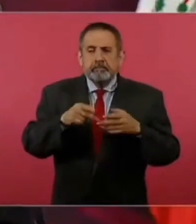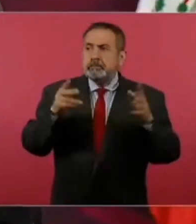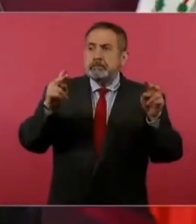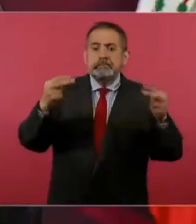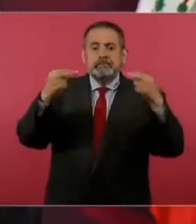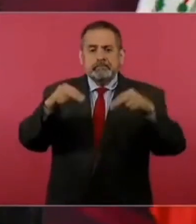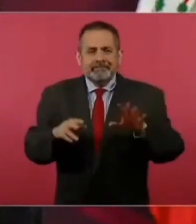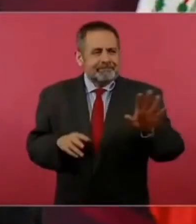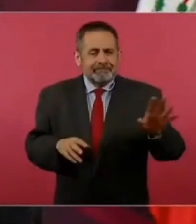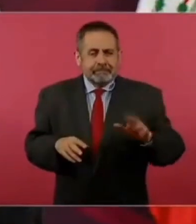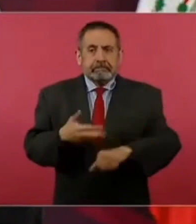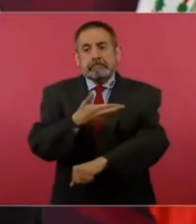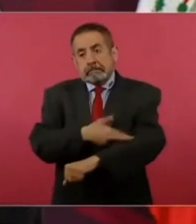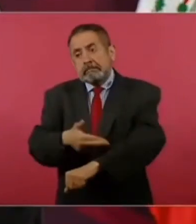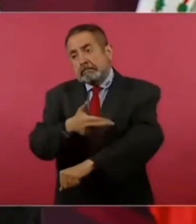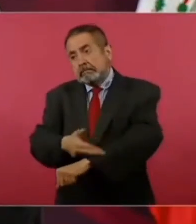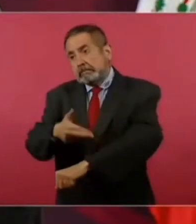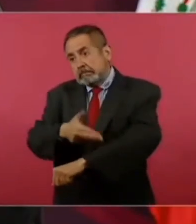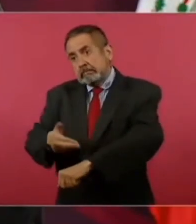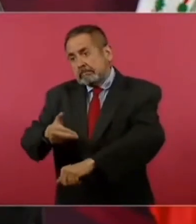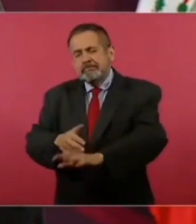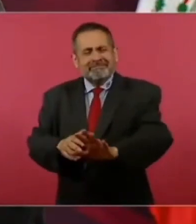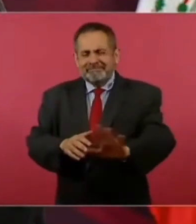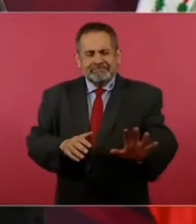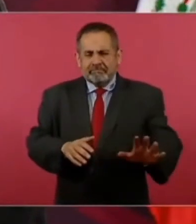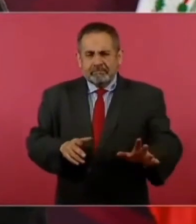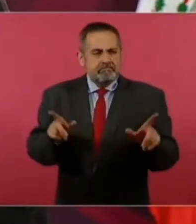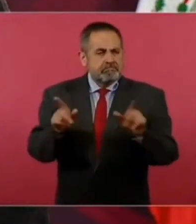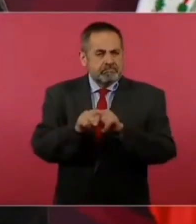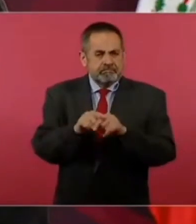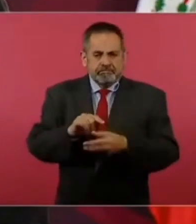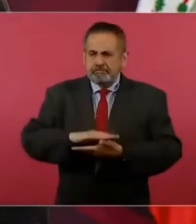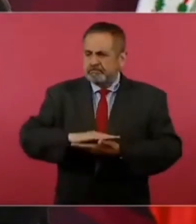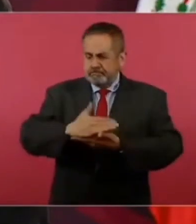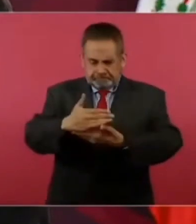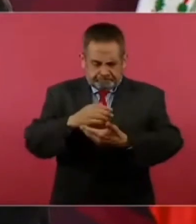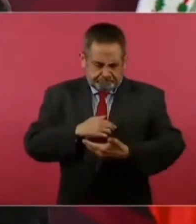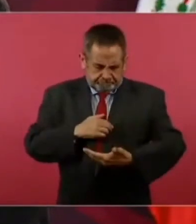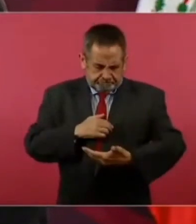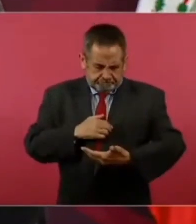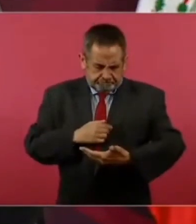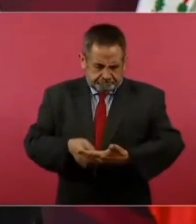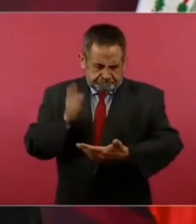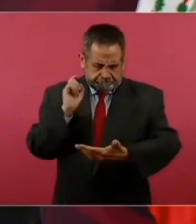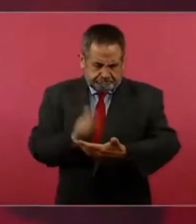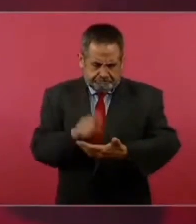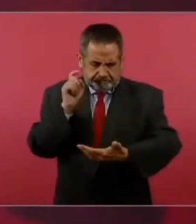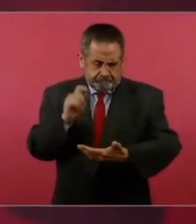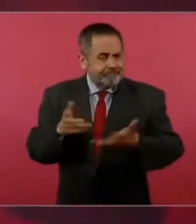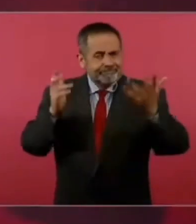haciendo tantos trámites A lo mejor con